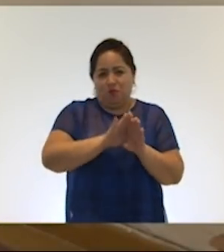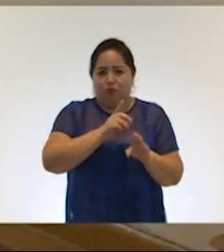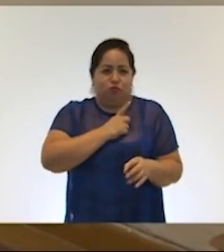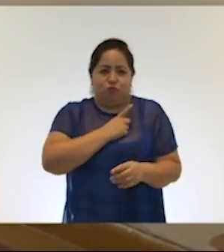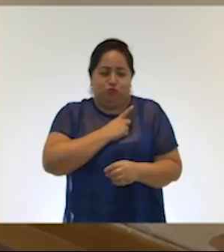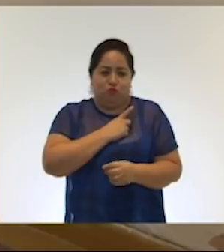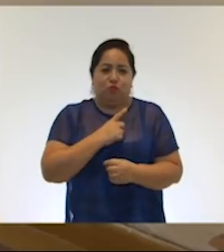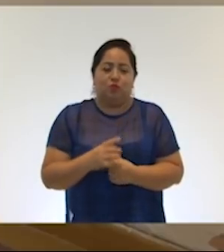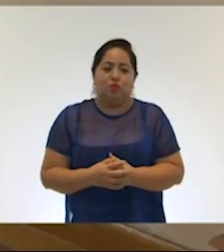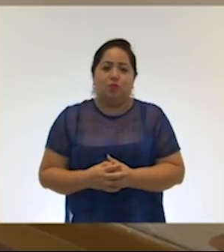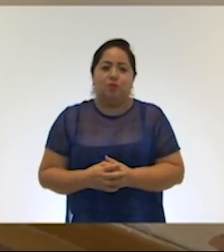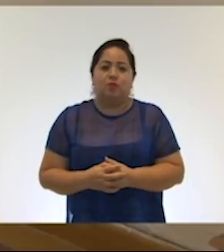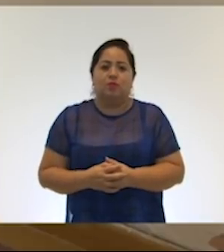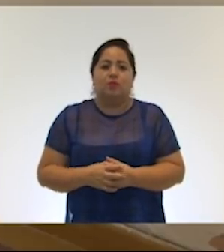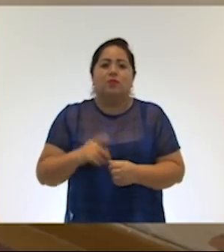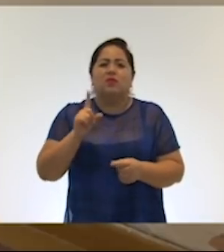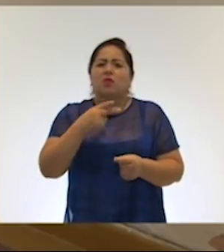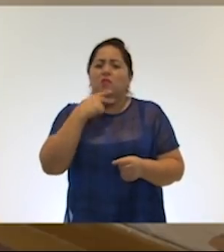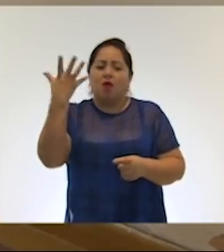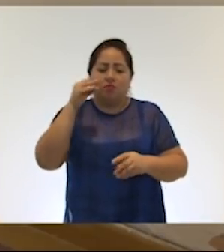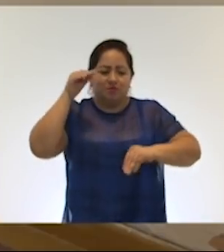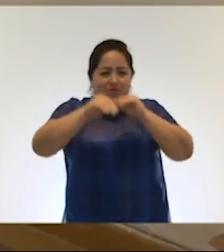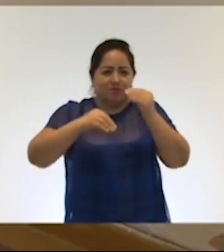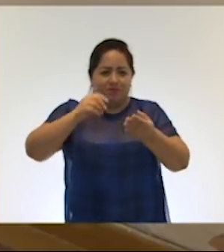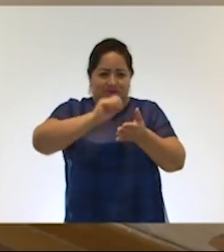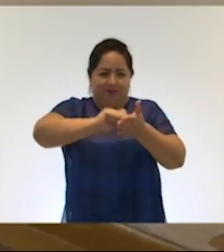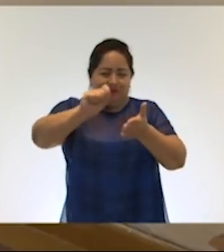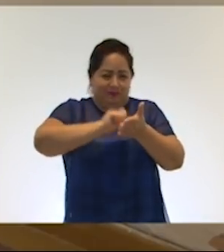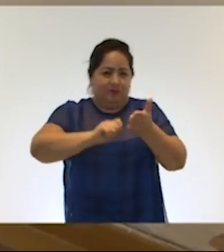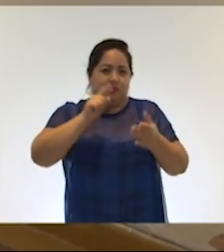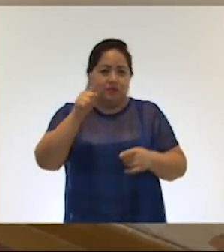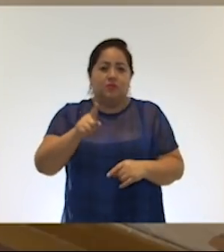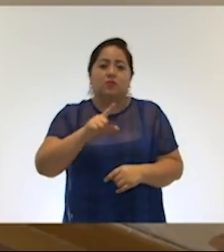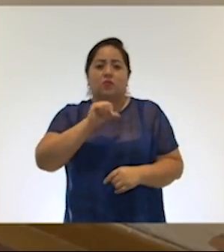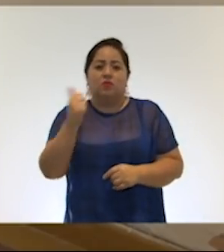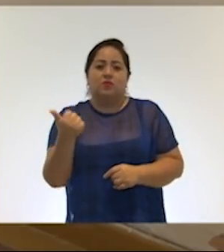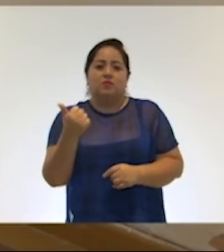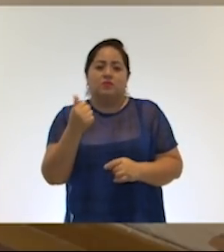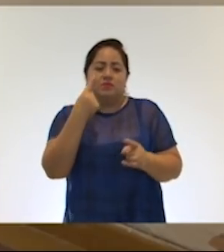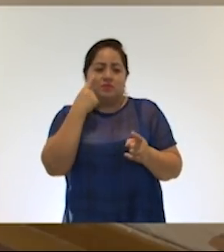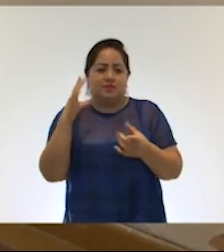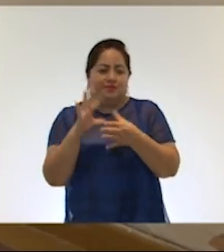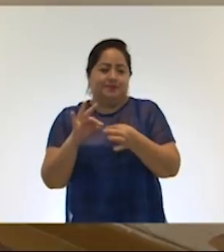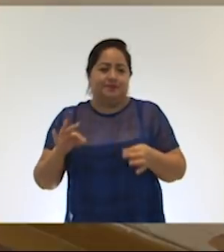solo del compositor Hans Priva, Gavotta 1 y 2.